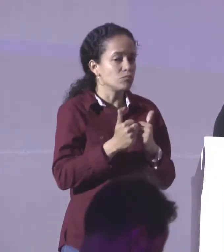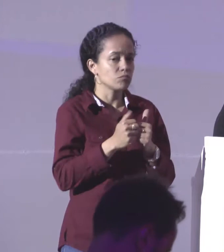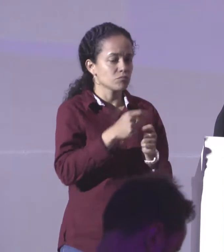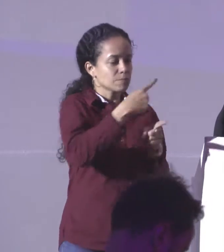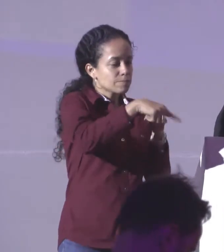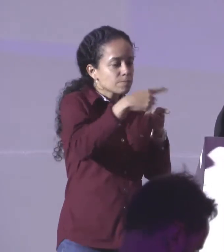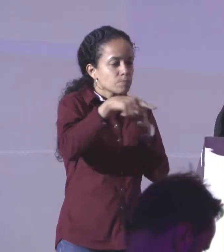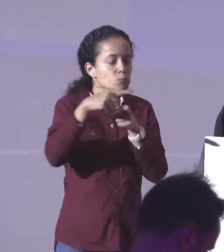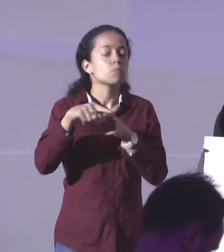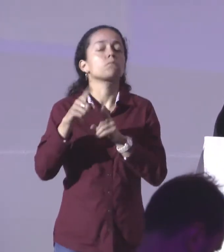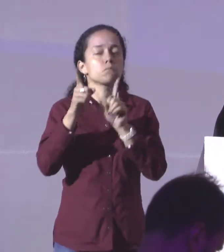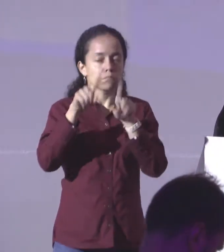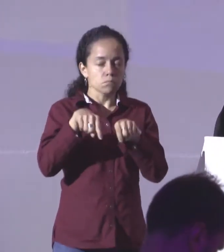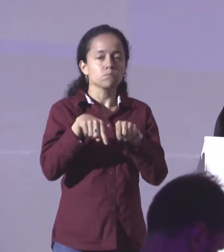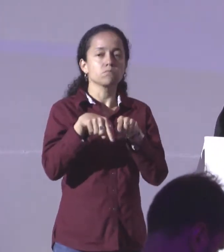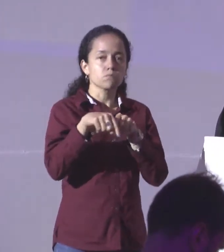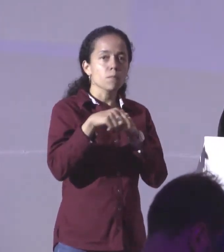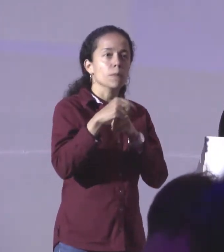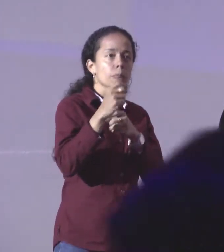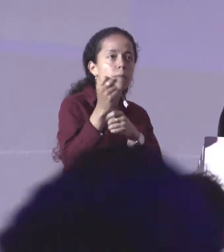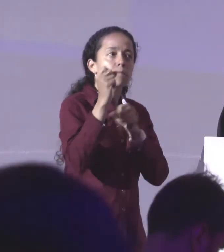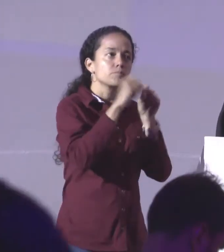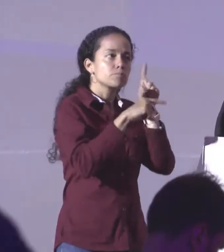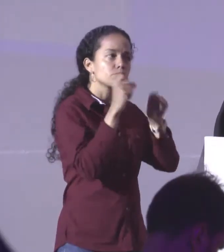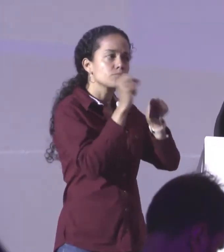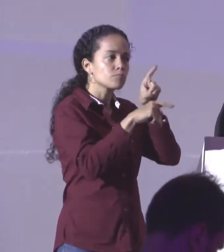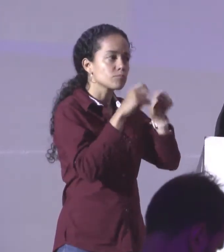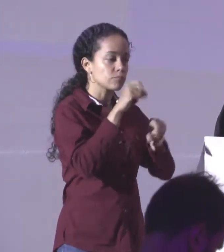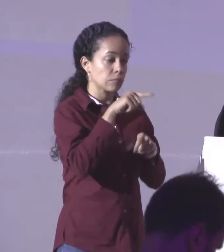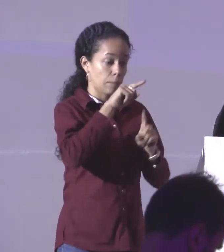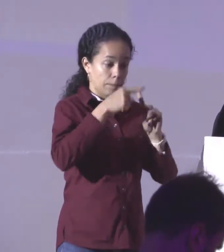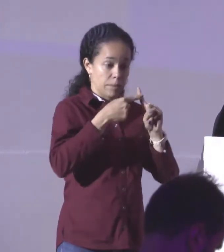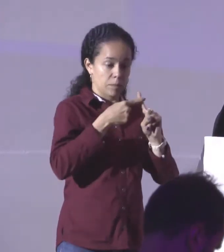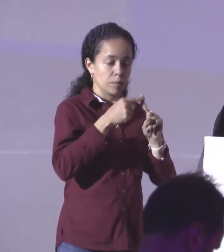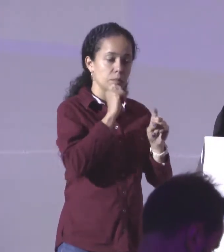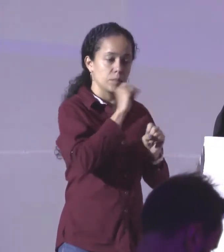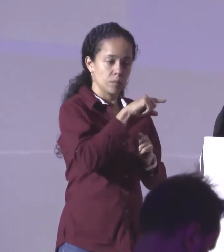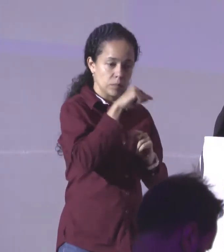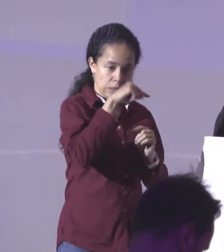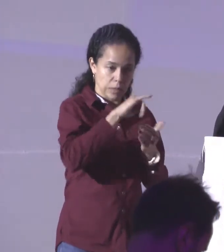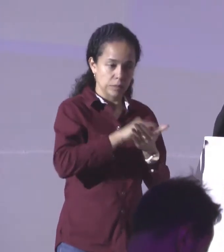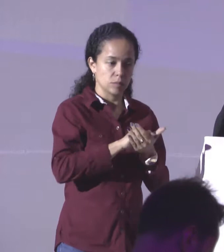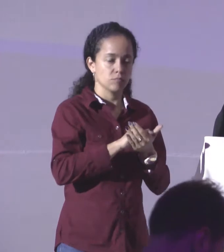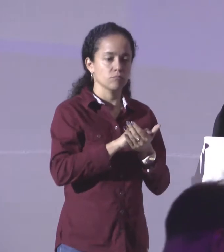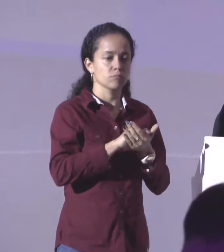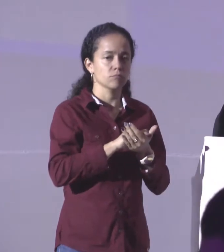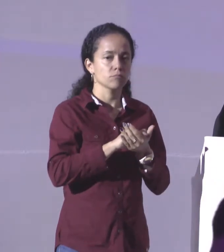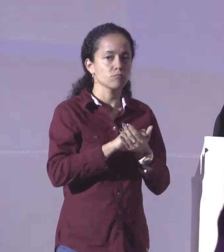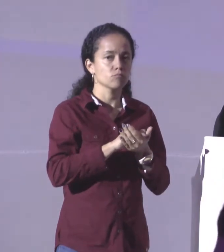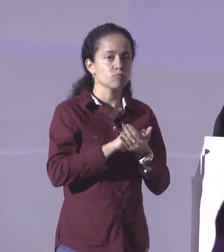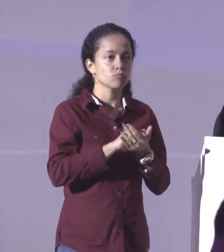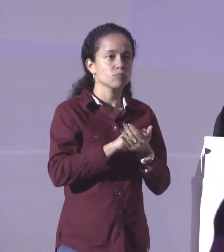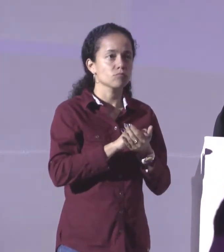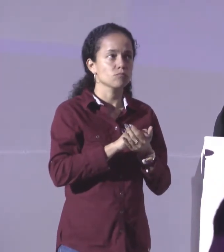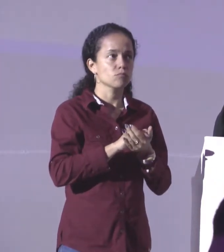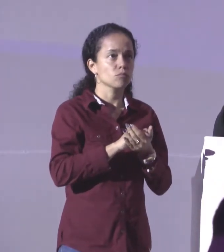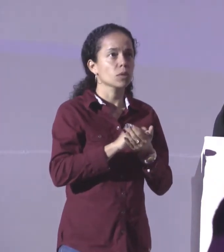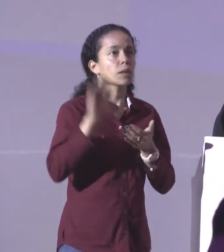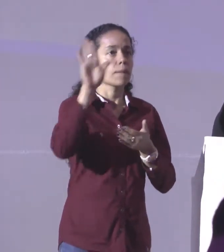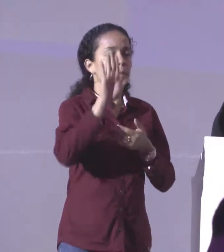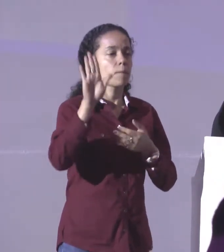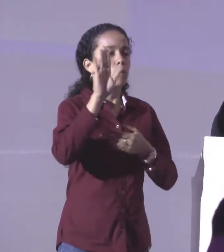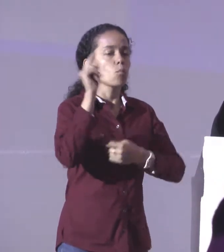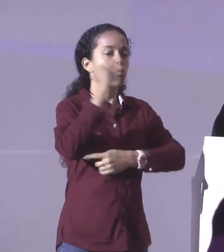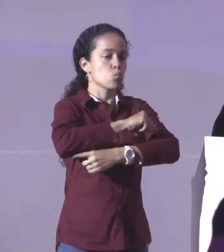ciudadanos también han enviado sus interrogantes. Vamos a escuchar esa pregunta que fue recibida a través del departamento de